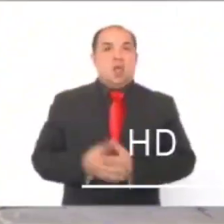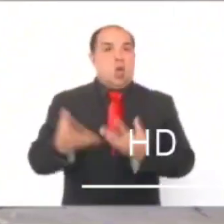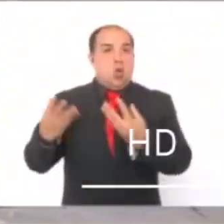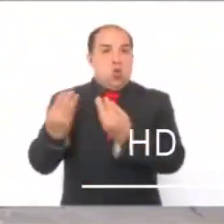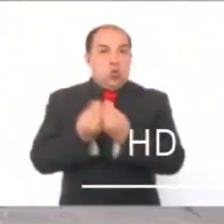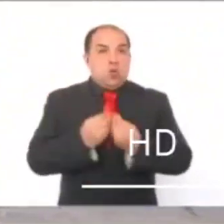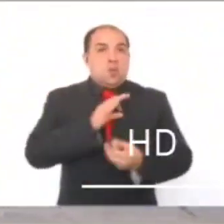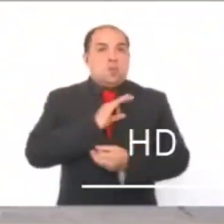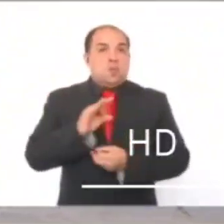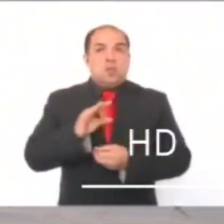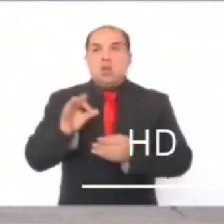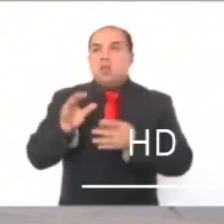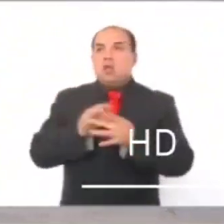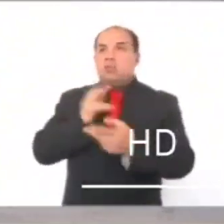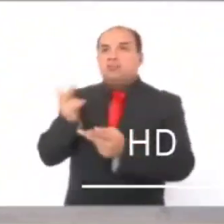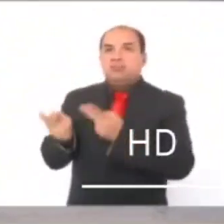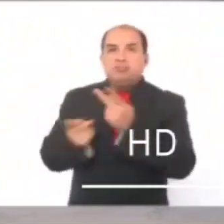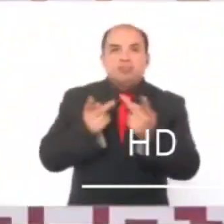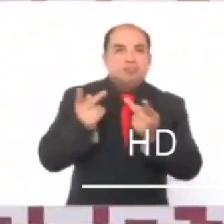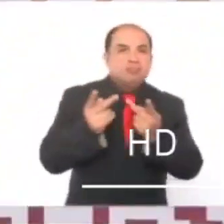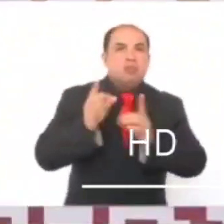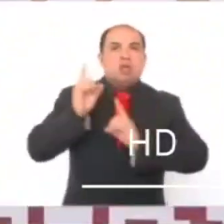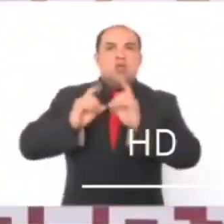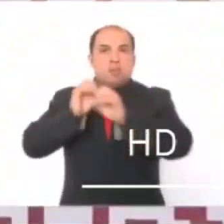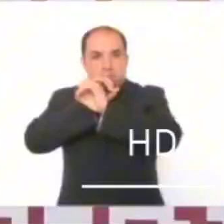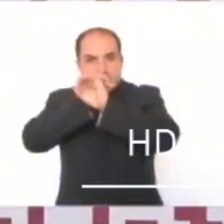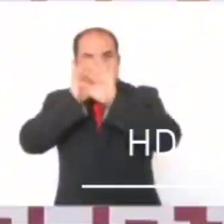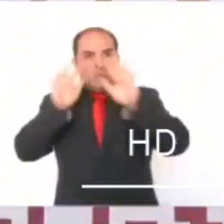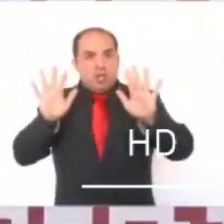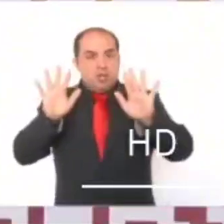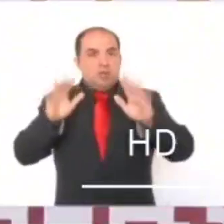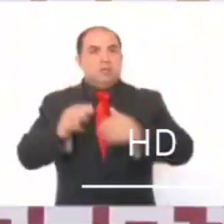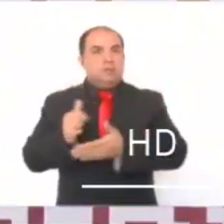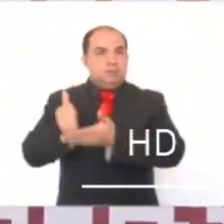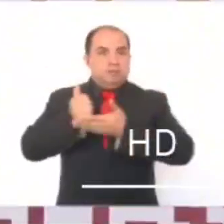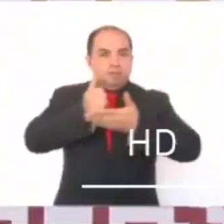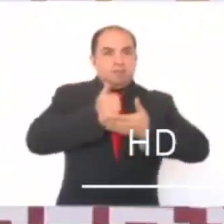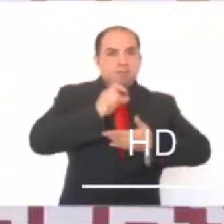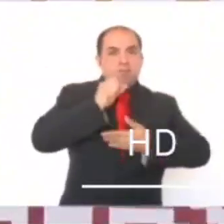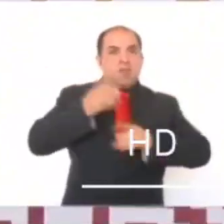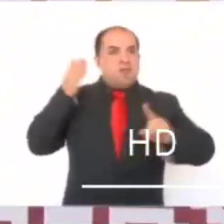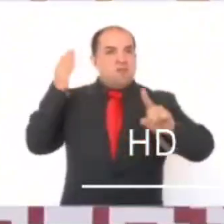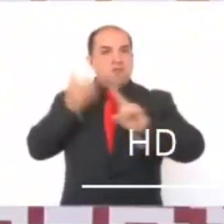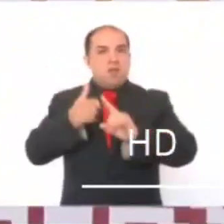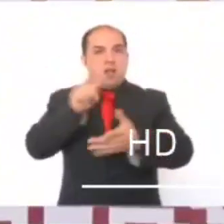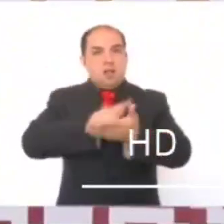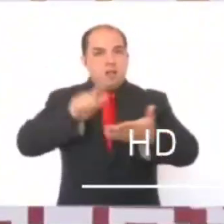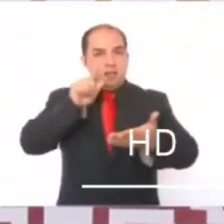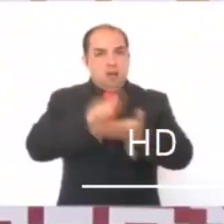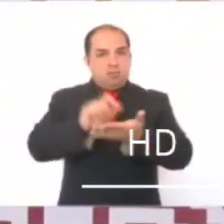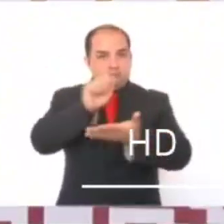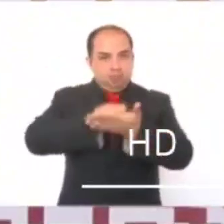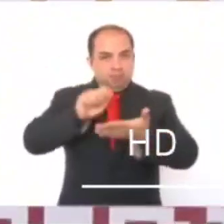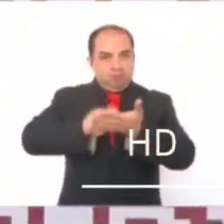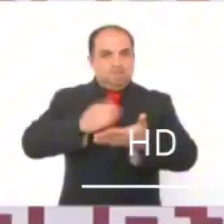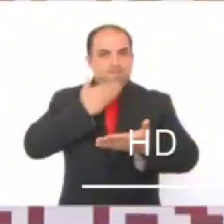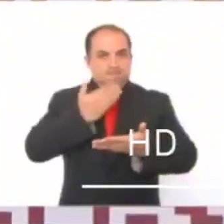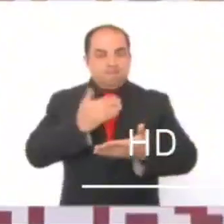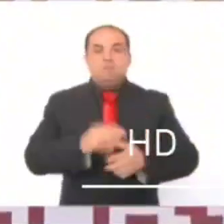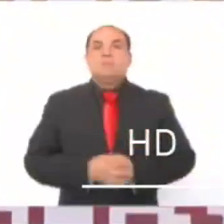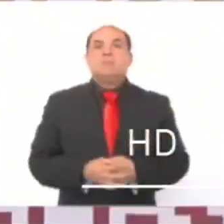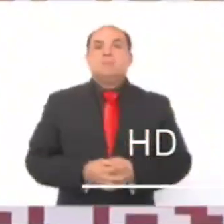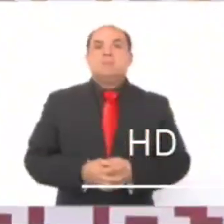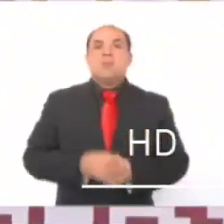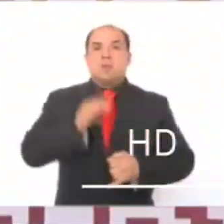pude desahogar mis dudas, nuestras dudas, y poder darle un buen camino a esta iniciativa de ley. Queremos